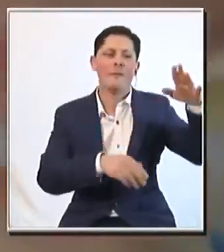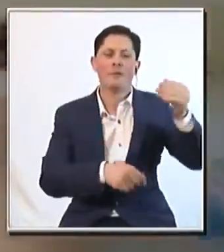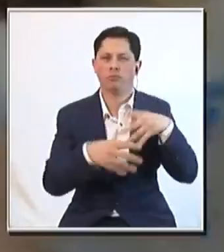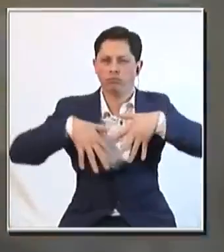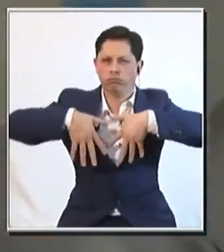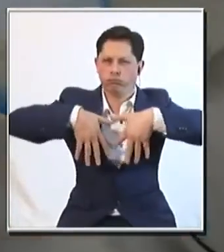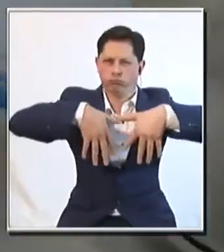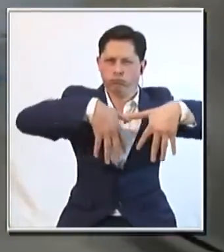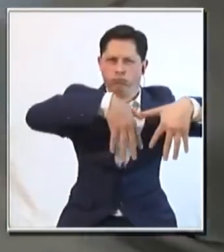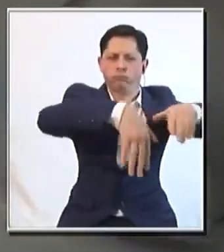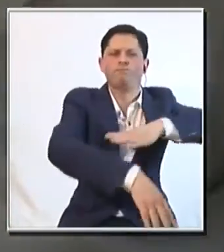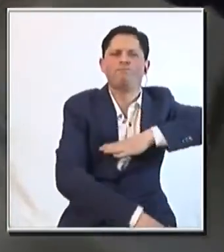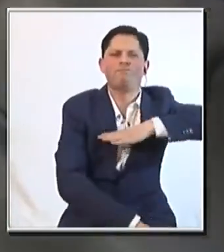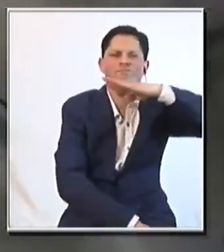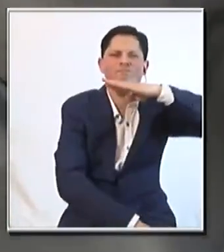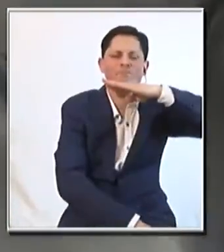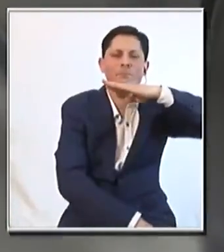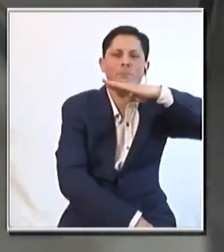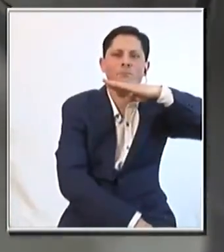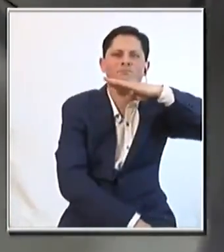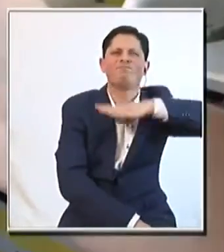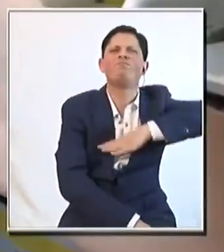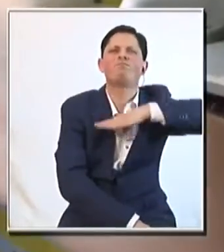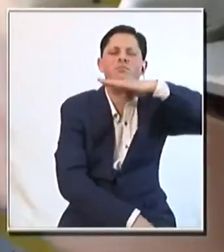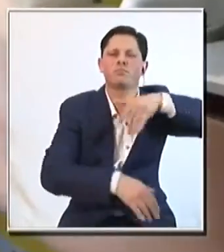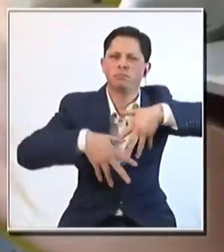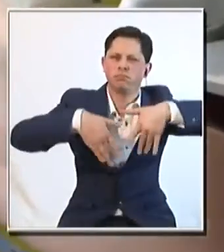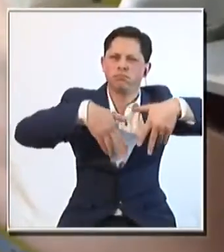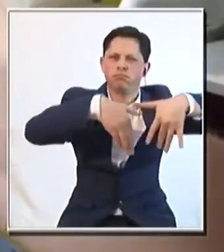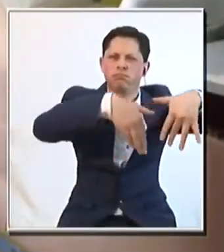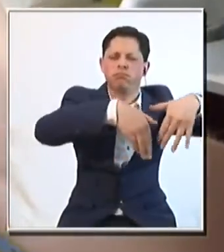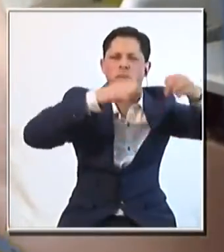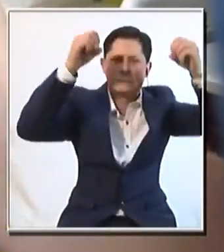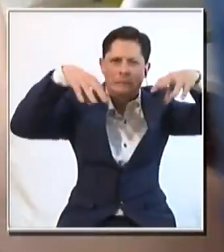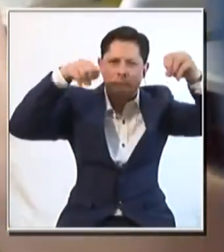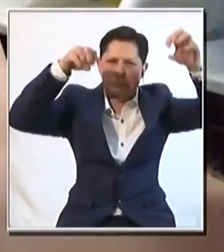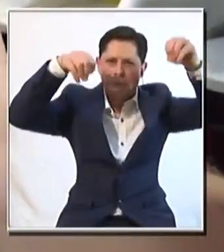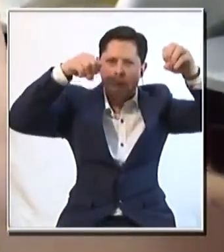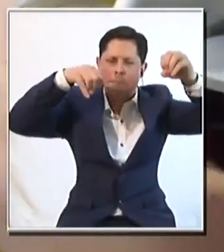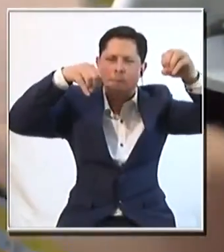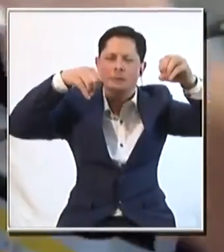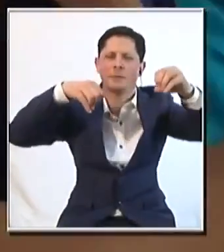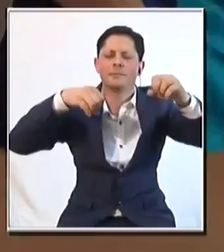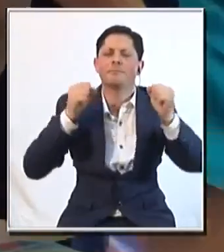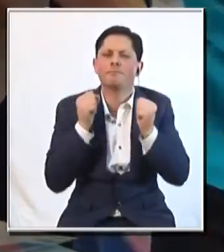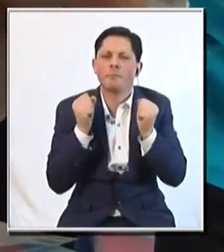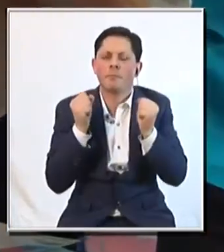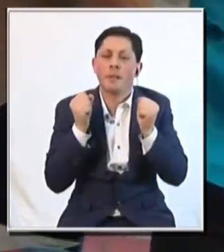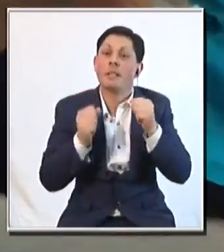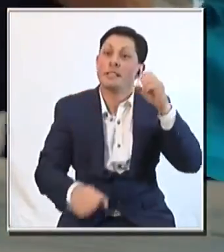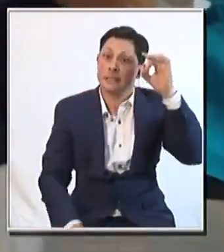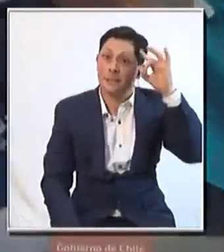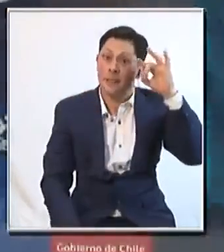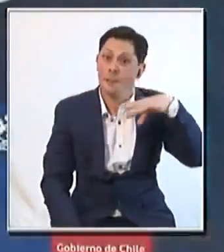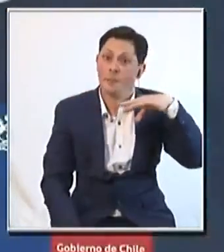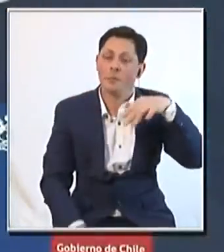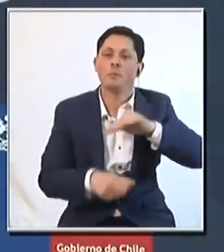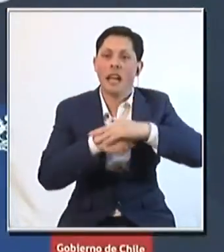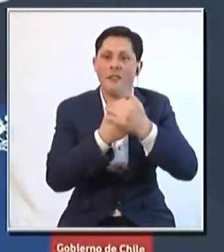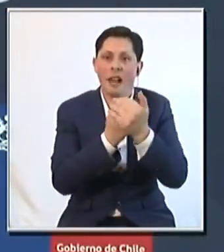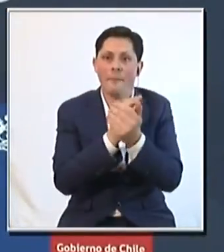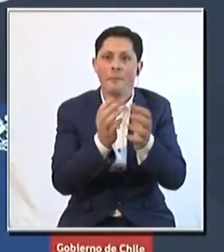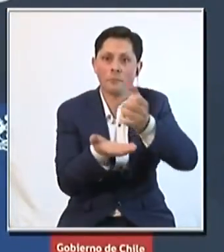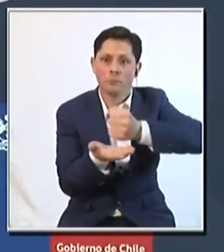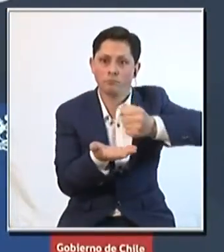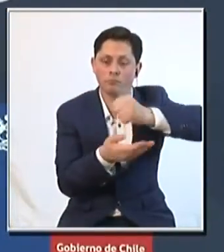urgencia y evitar que estos colapsen en una situación de invierno. Sabemos también que las medidas como lavarse las